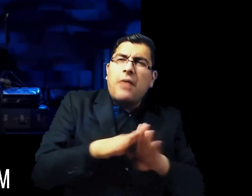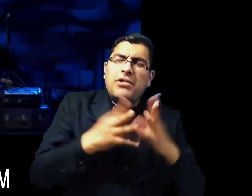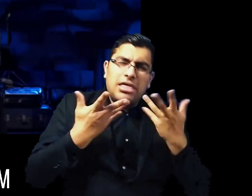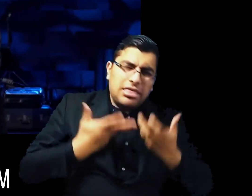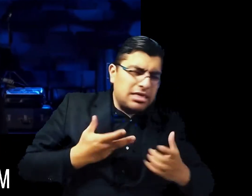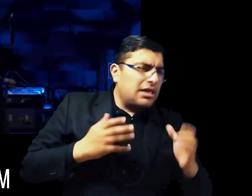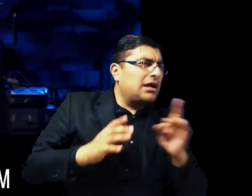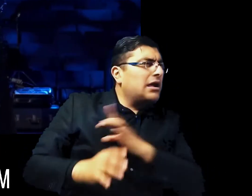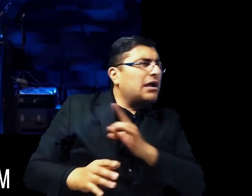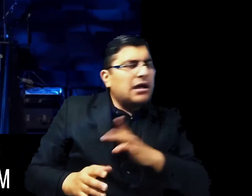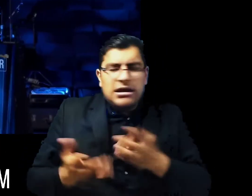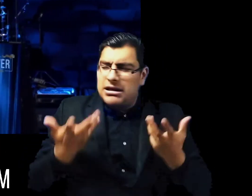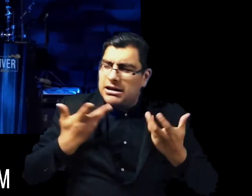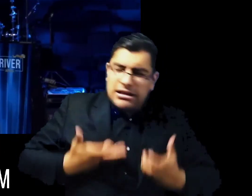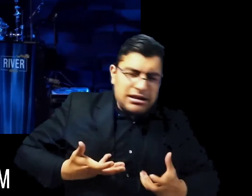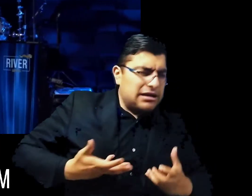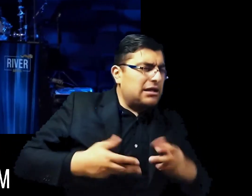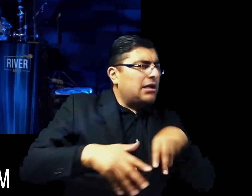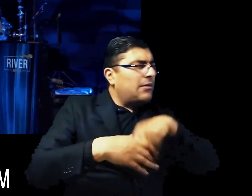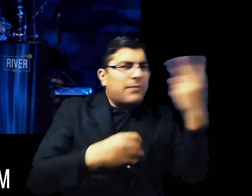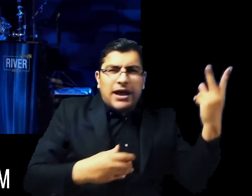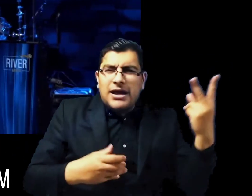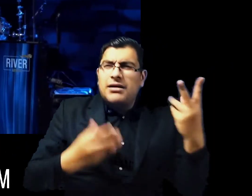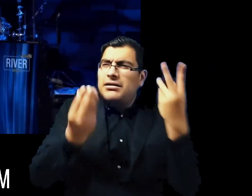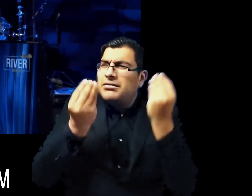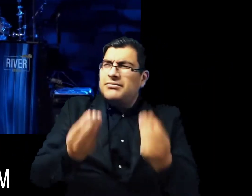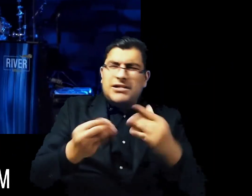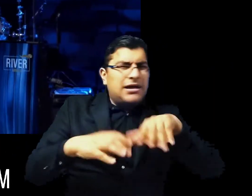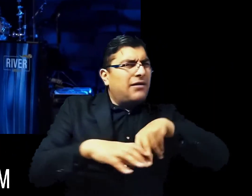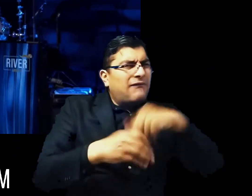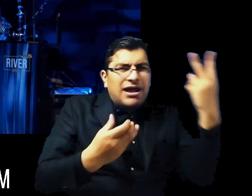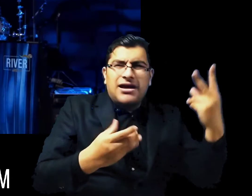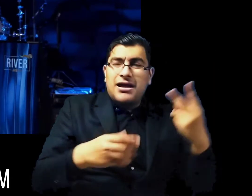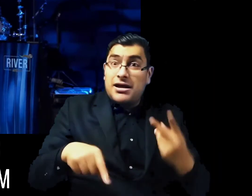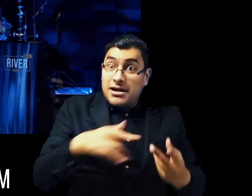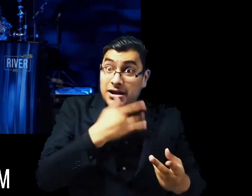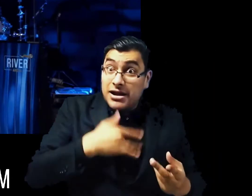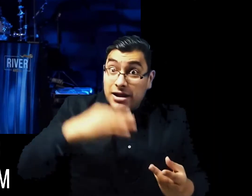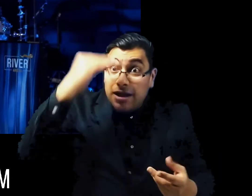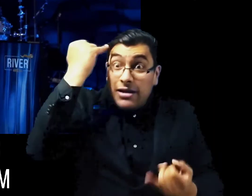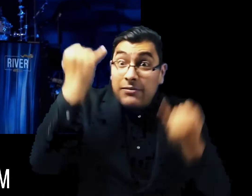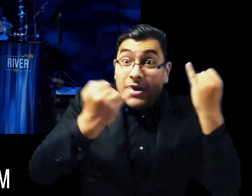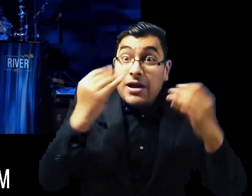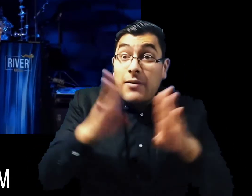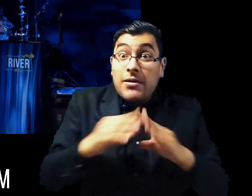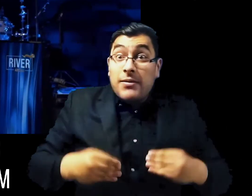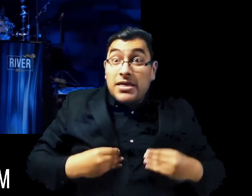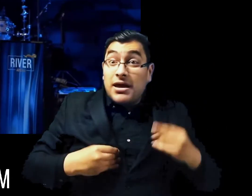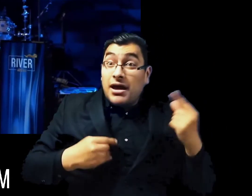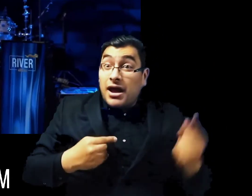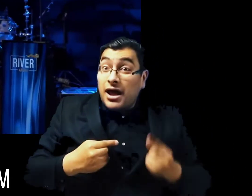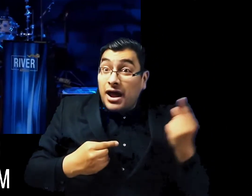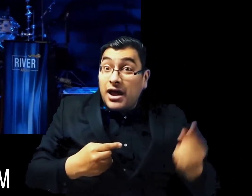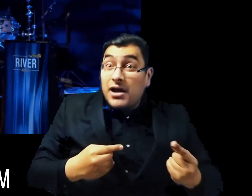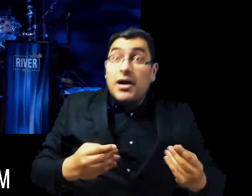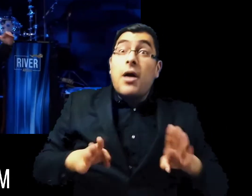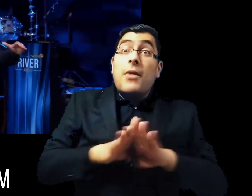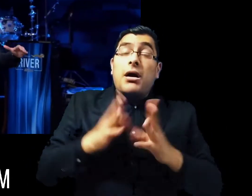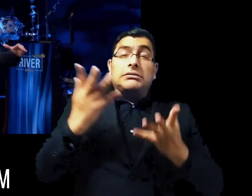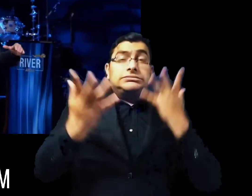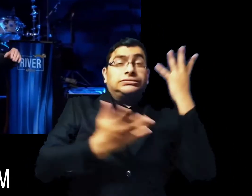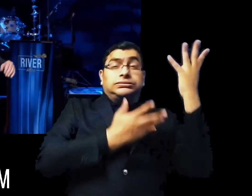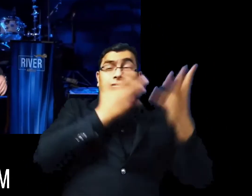temerosos, para siempre vacíos, muy vacíos. Su vida eterna se hubiese convertido en un